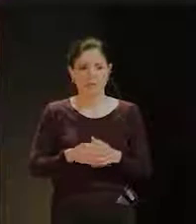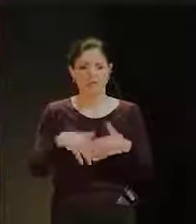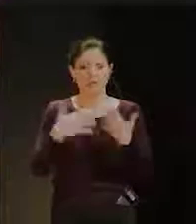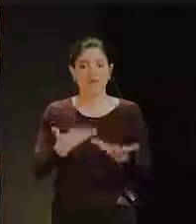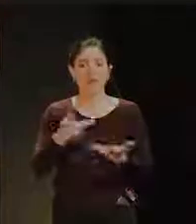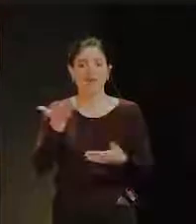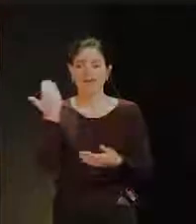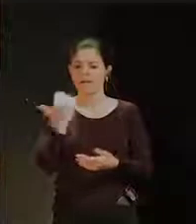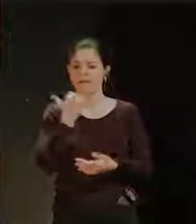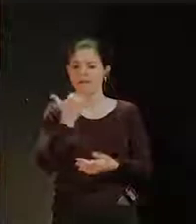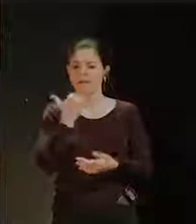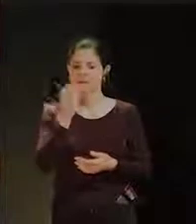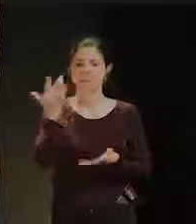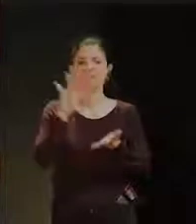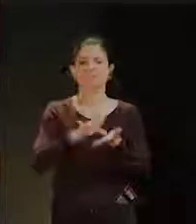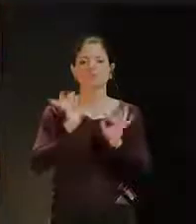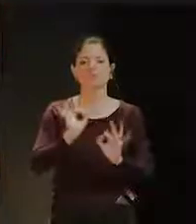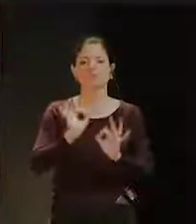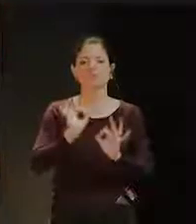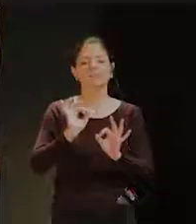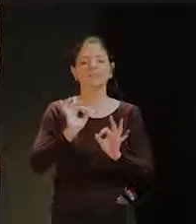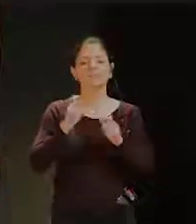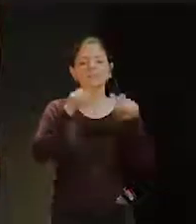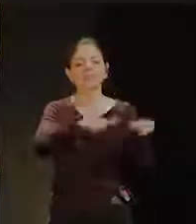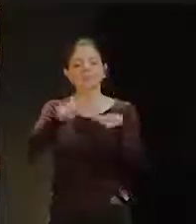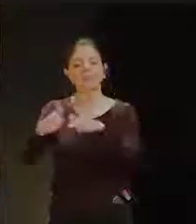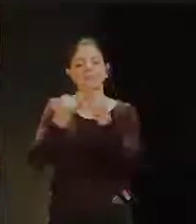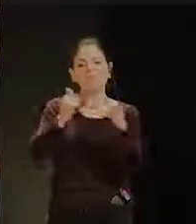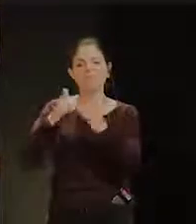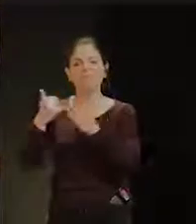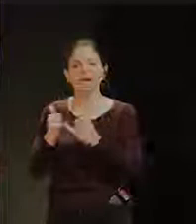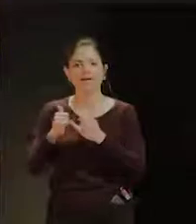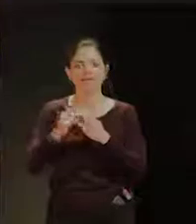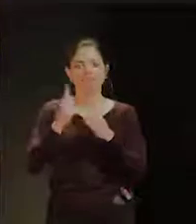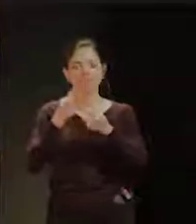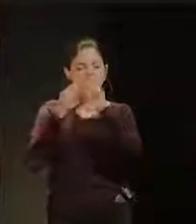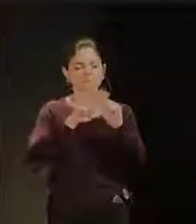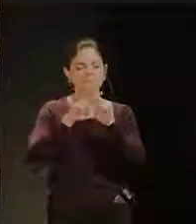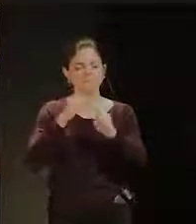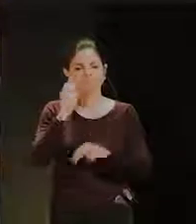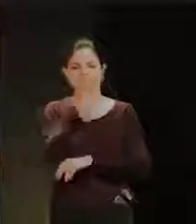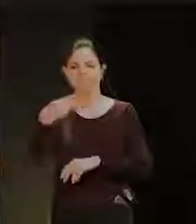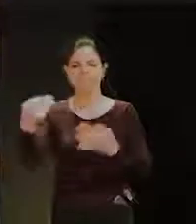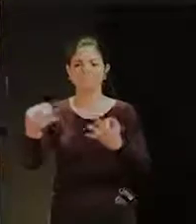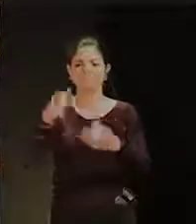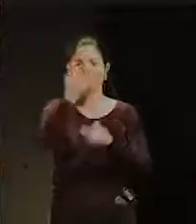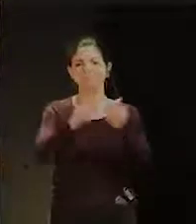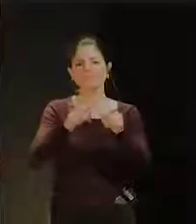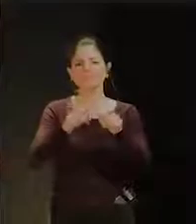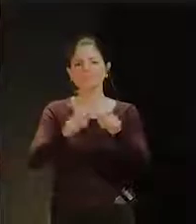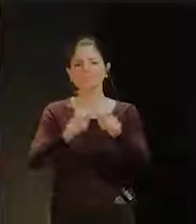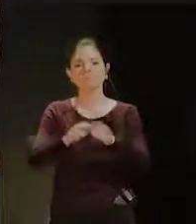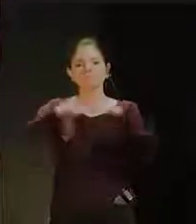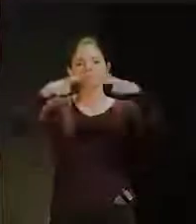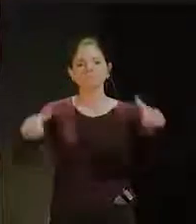Bueno, recientemente, en cuanto a 20 salas y festivales, un estudio mostró que el público había